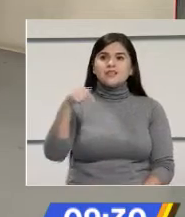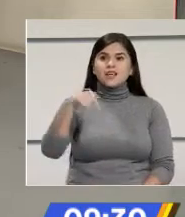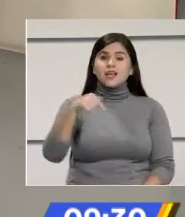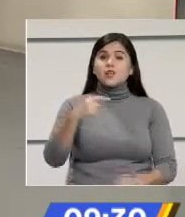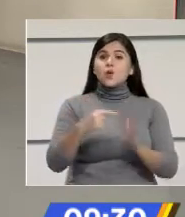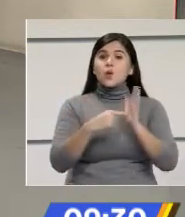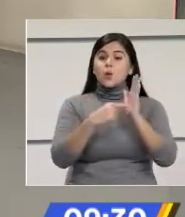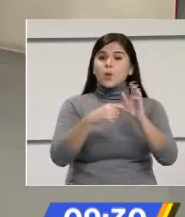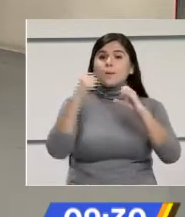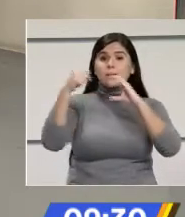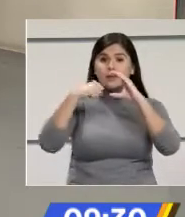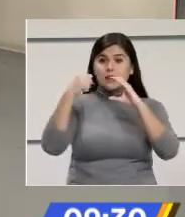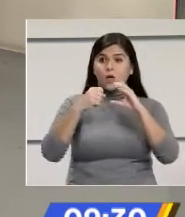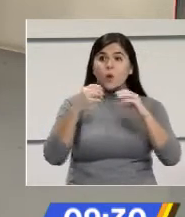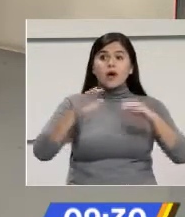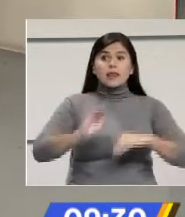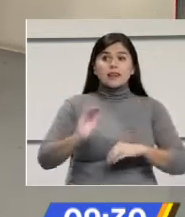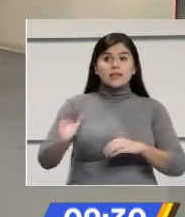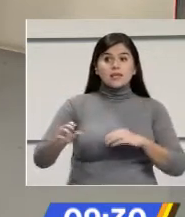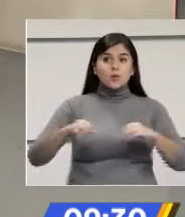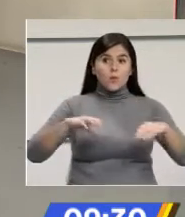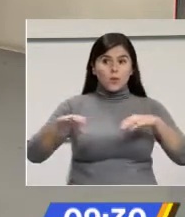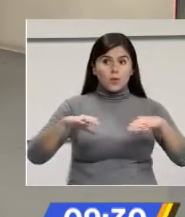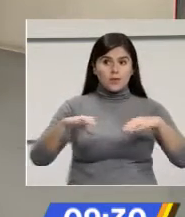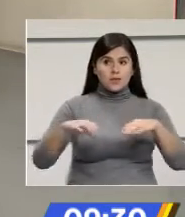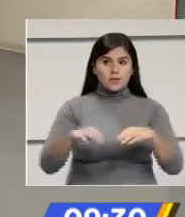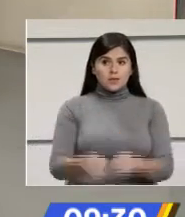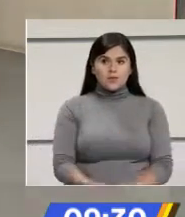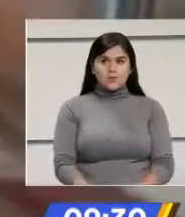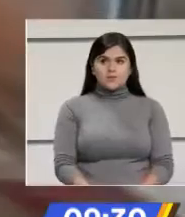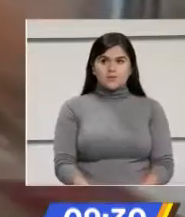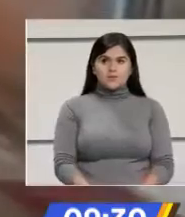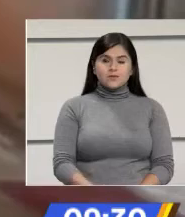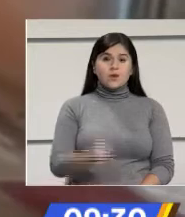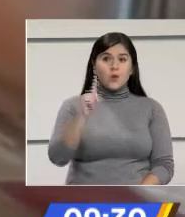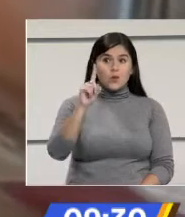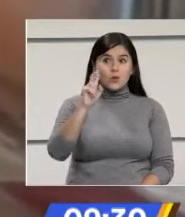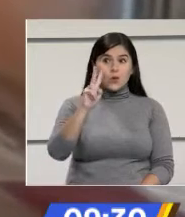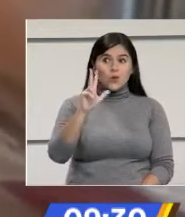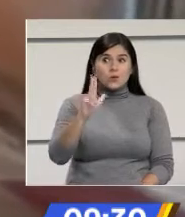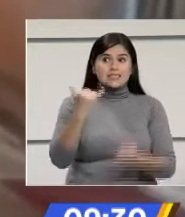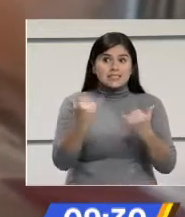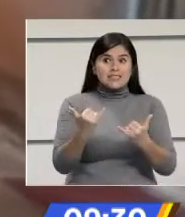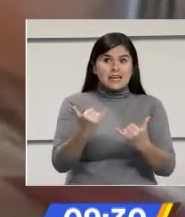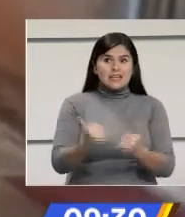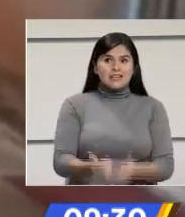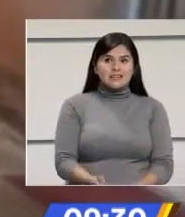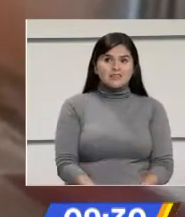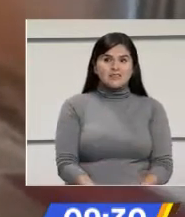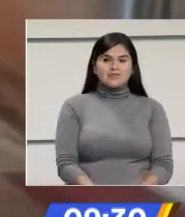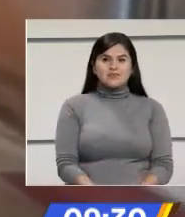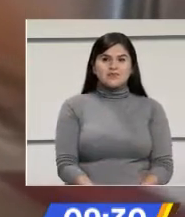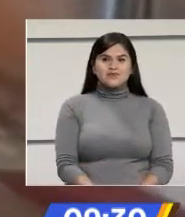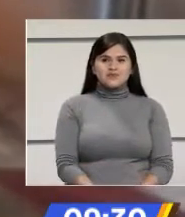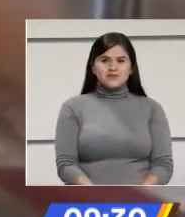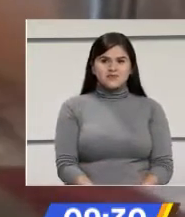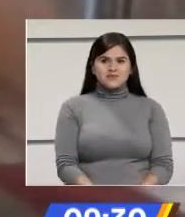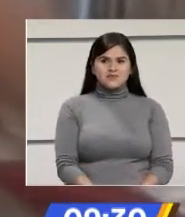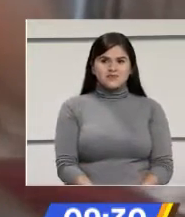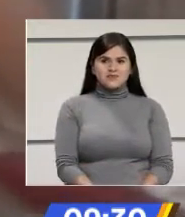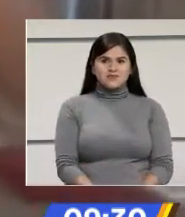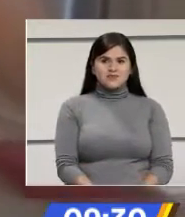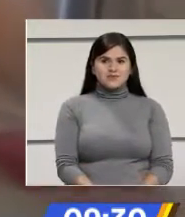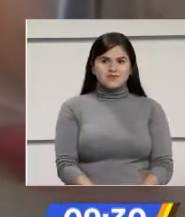también con los niños en movimiento. Corre video. Uno, dos, tres, ya. Vamos,